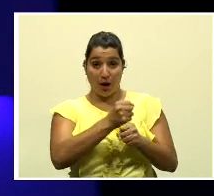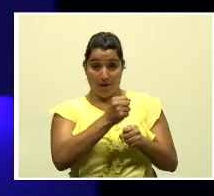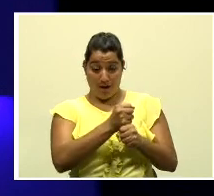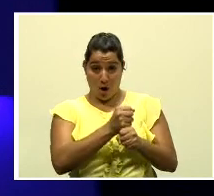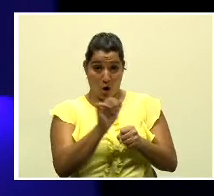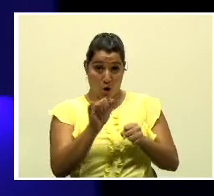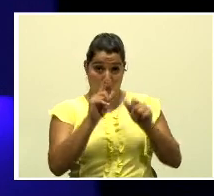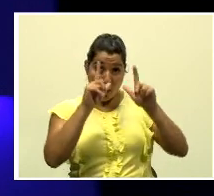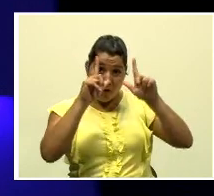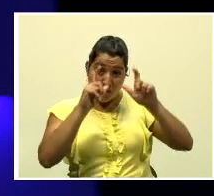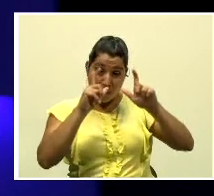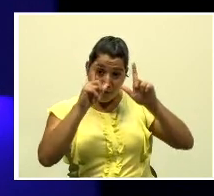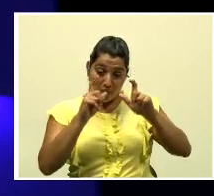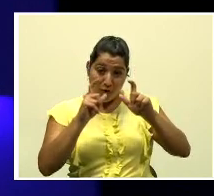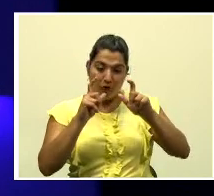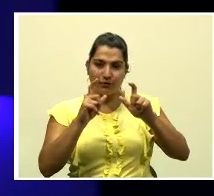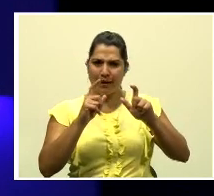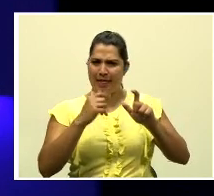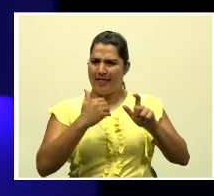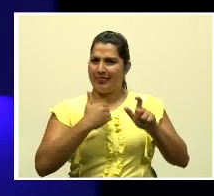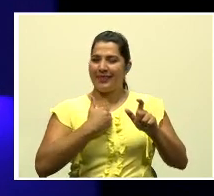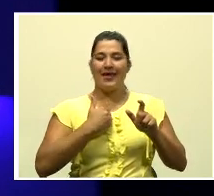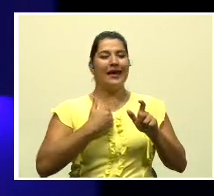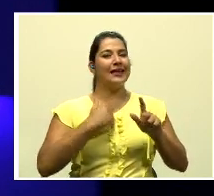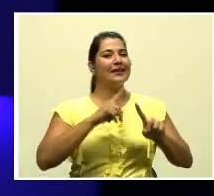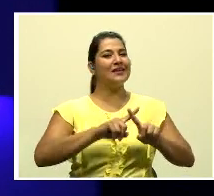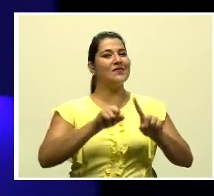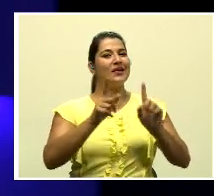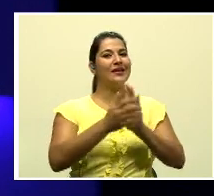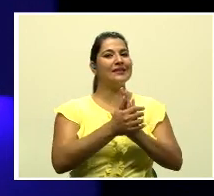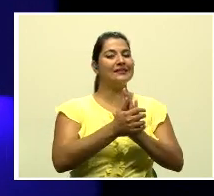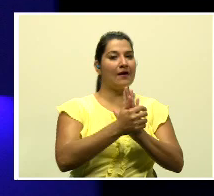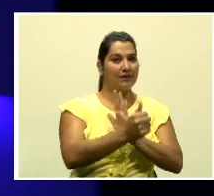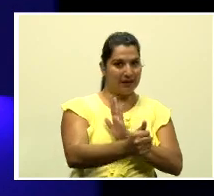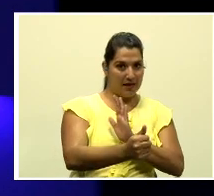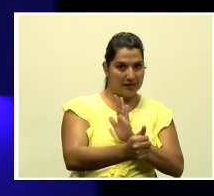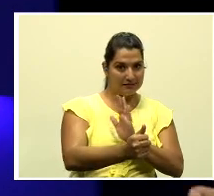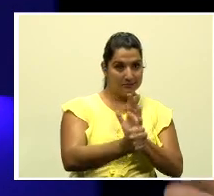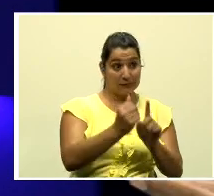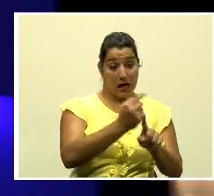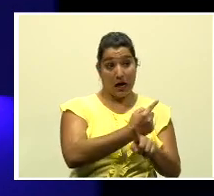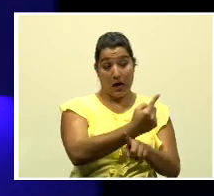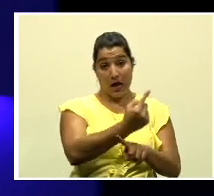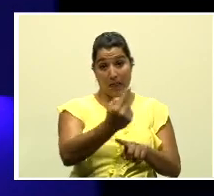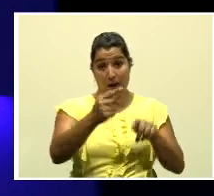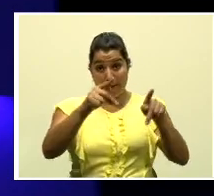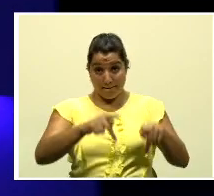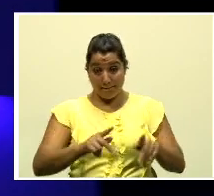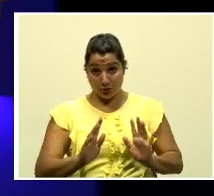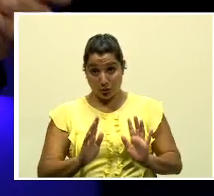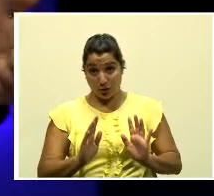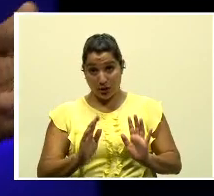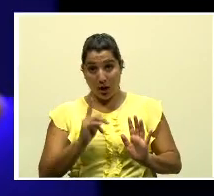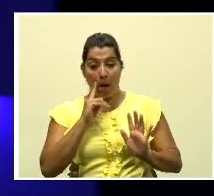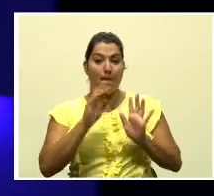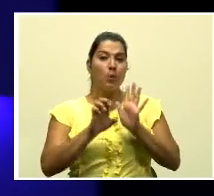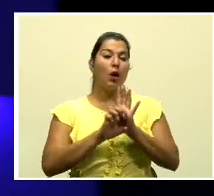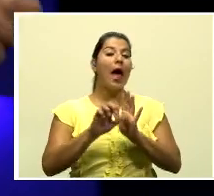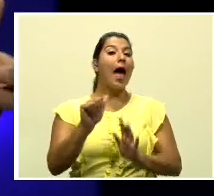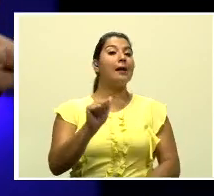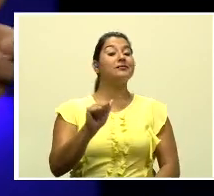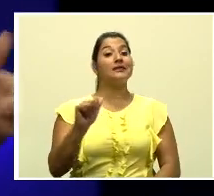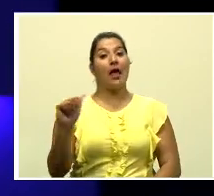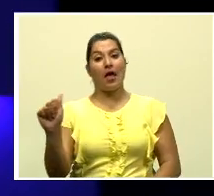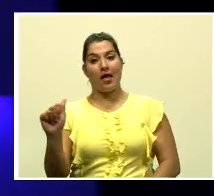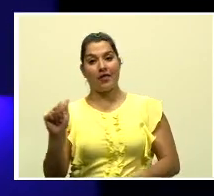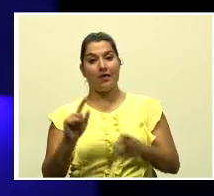tiene unas potencialidades diferentes a otras. En el caso de Ansel Adams, en